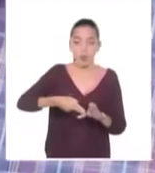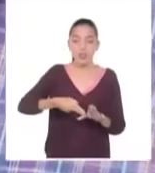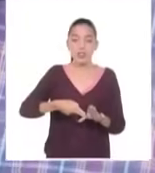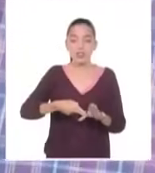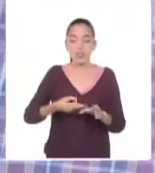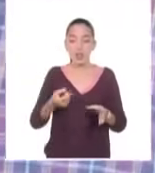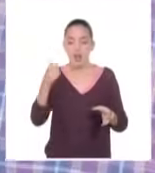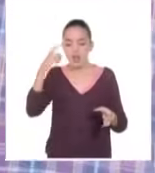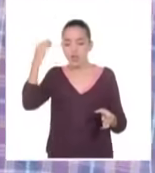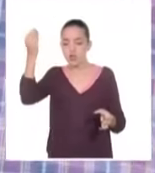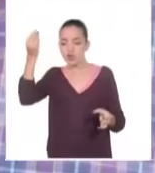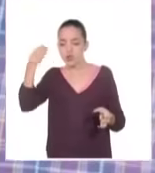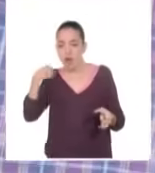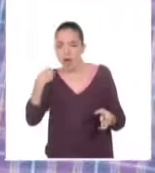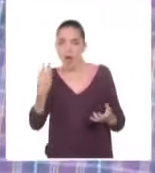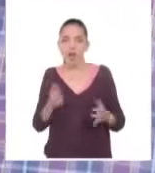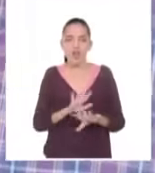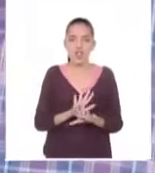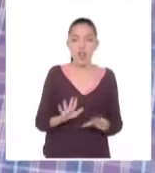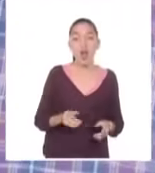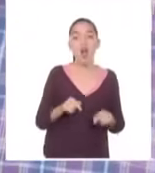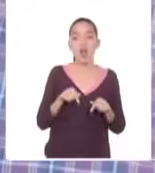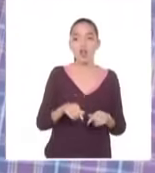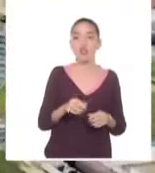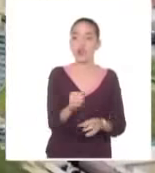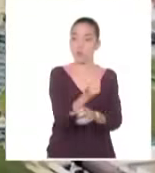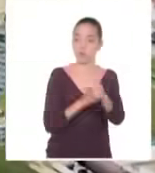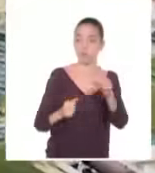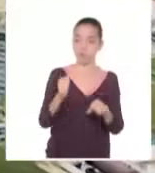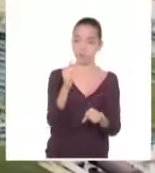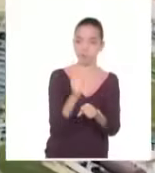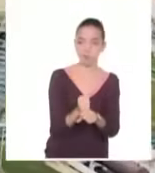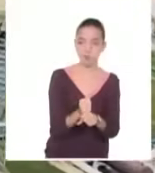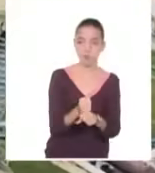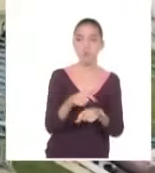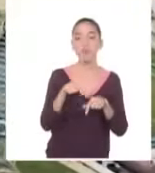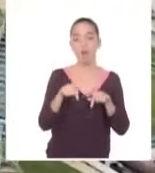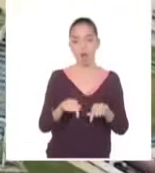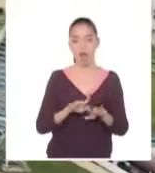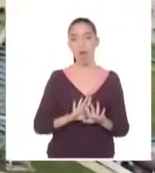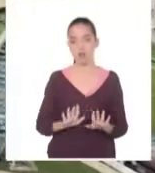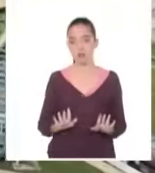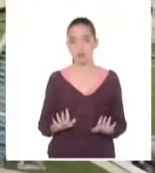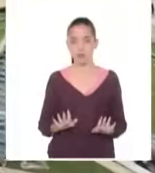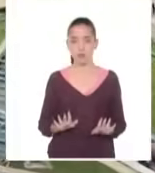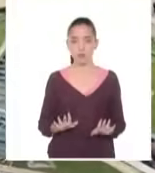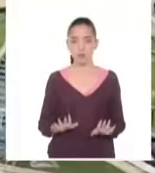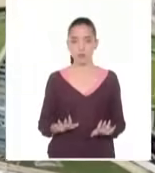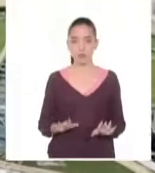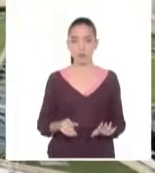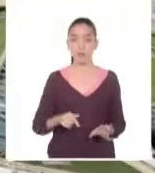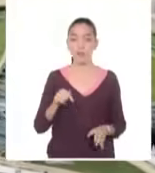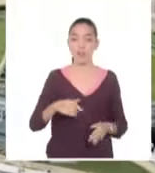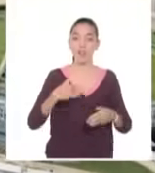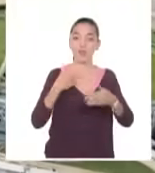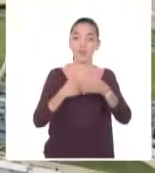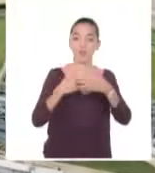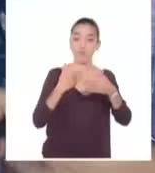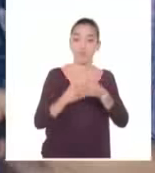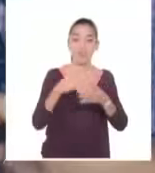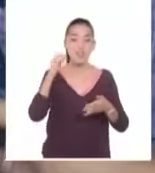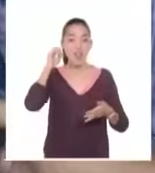ellos puedan expeditamente ir y cargar. Eso es una de las acciones, por ejemplo. Aquí en Felton se está trabajando intensamente. Un